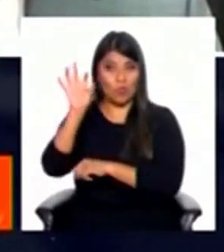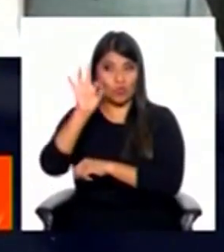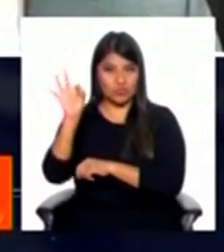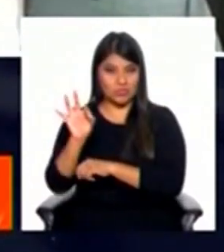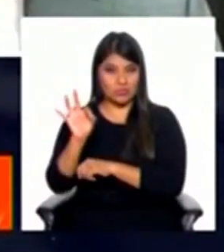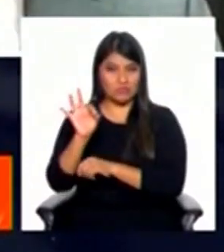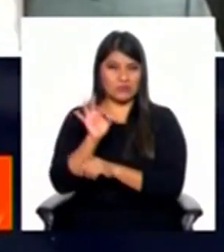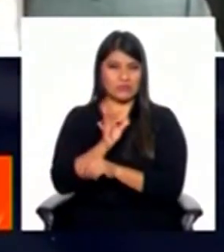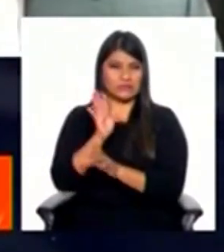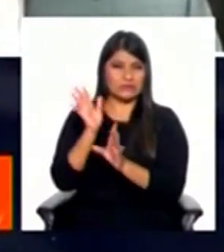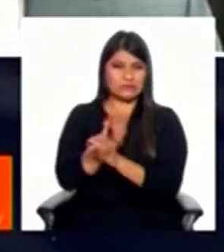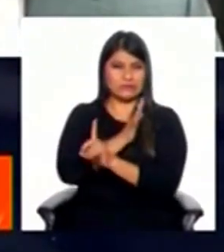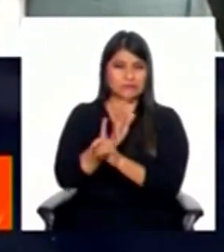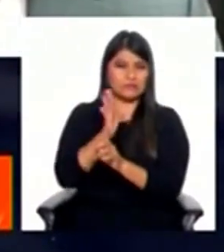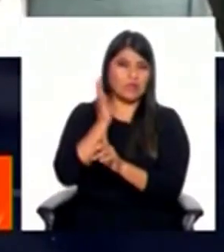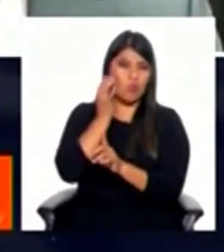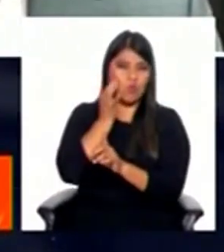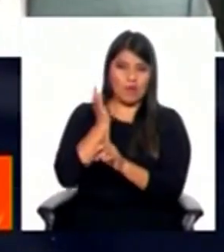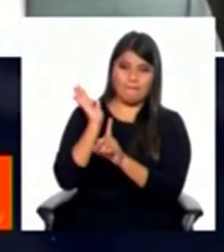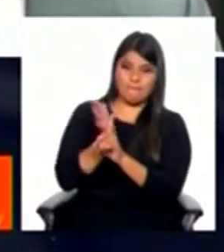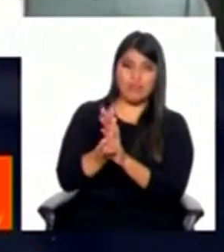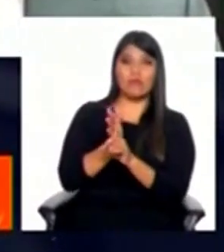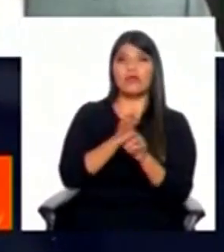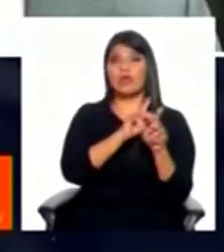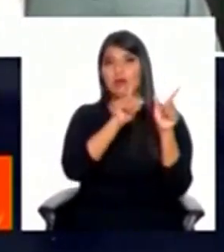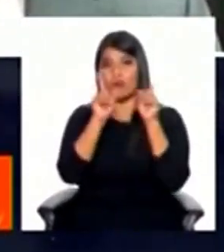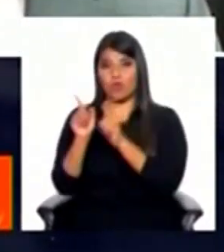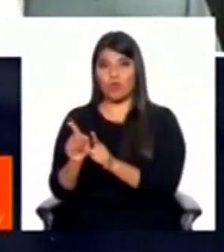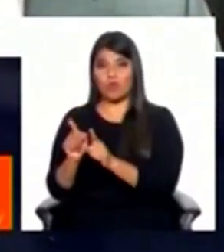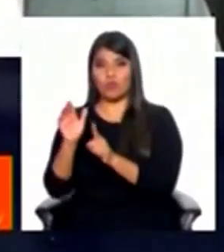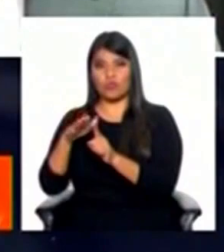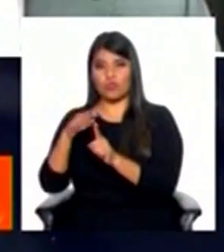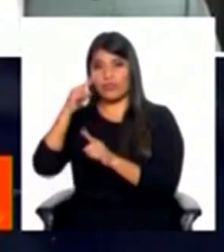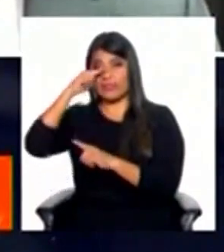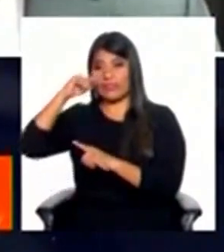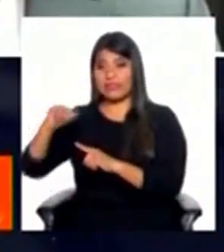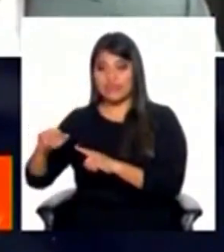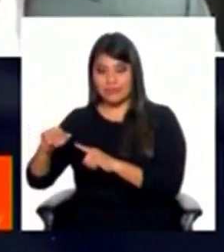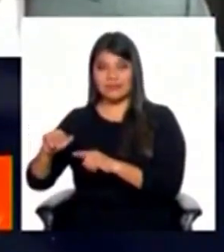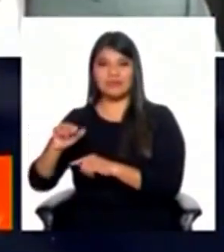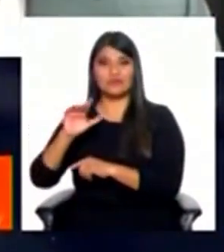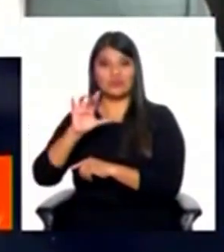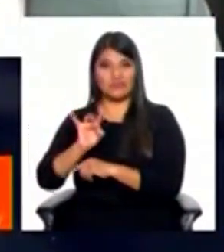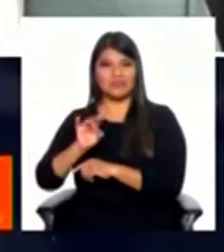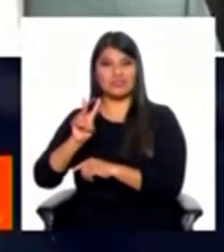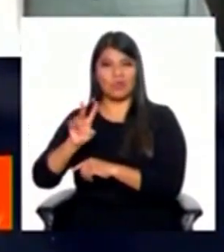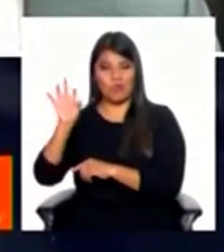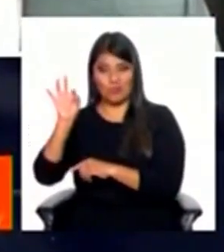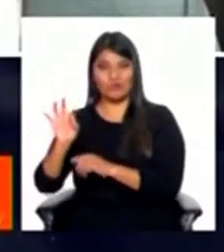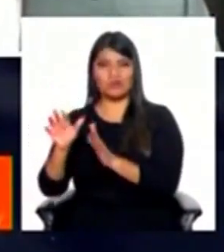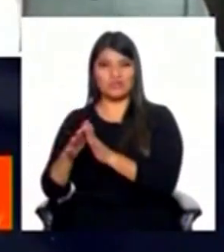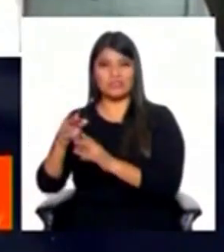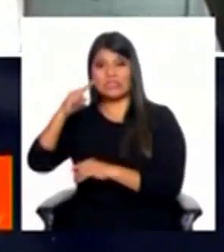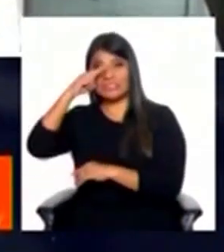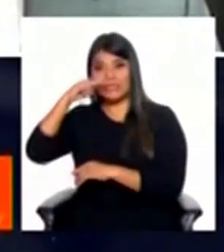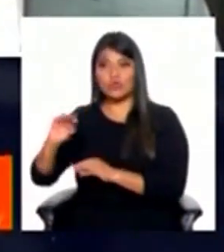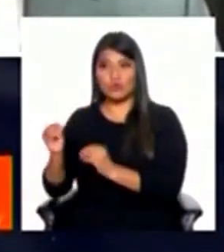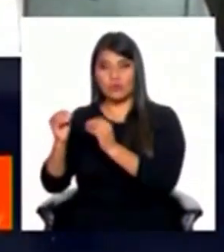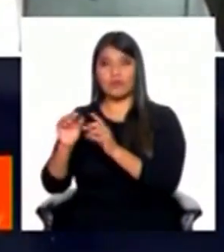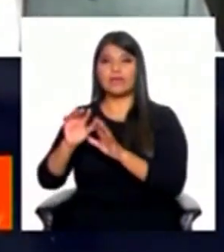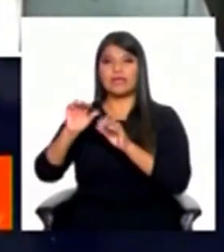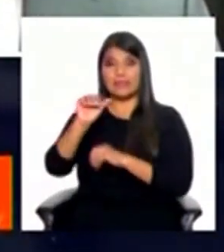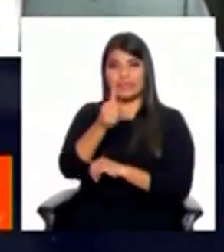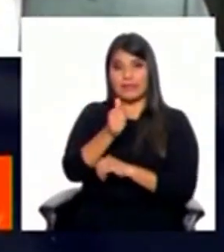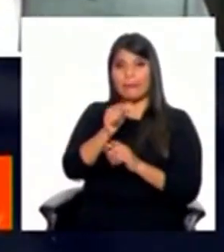de 12.800 casos corresponden a violencia psicológica de niñas, niños y adolescentes, y cerca de 10.000